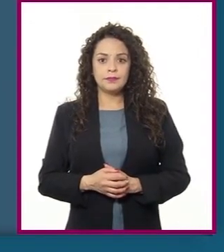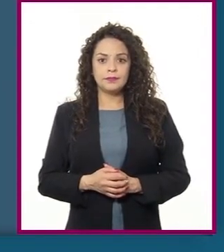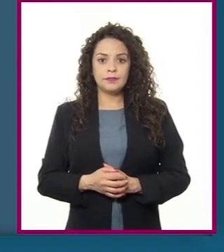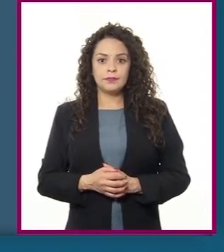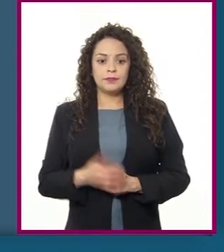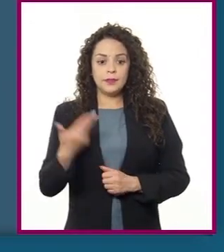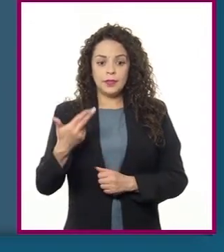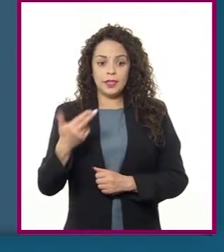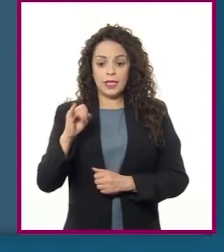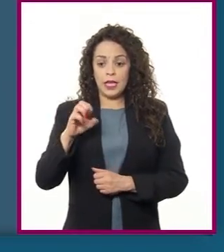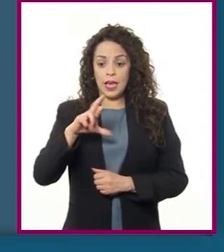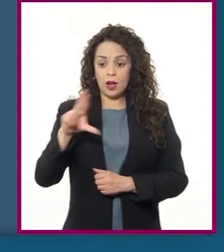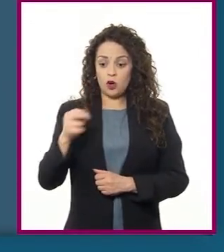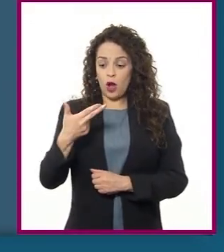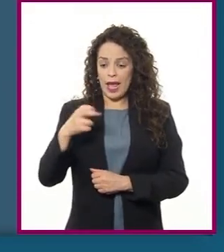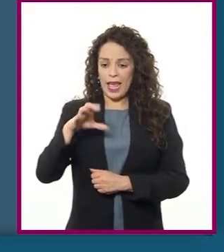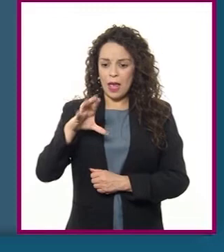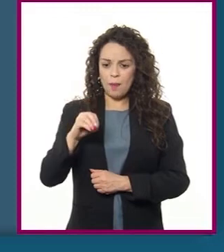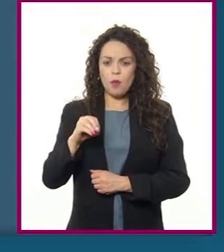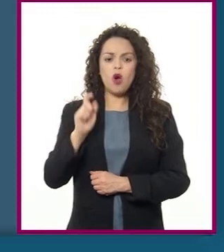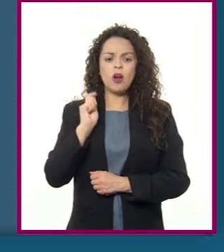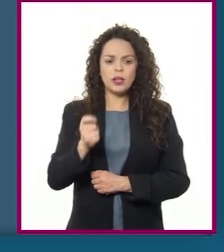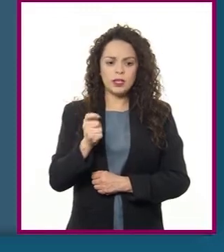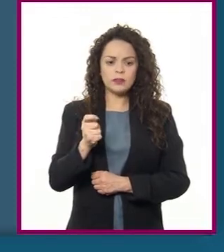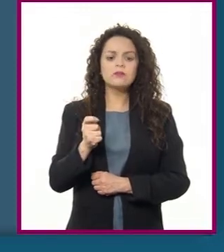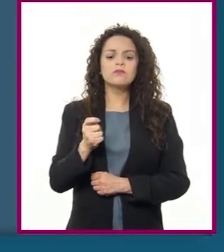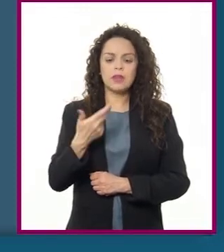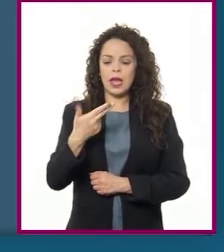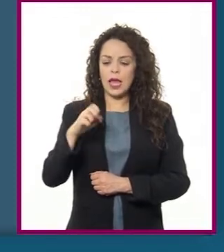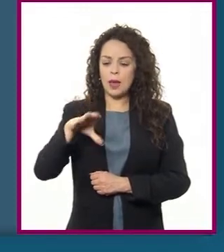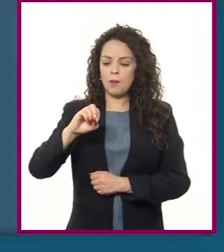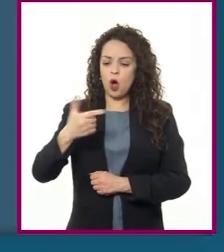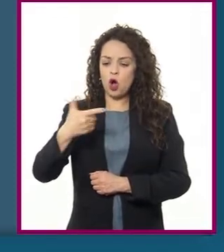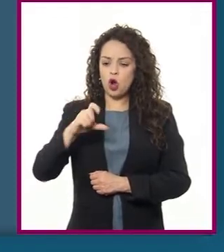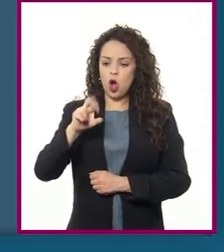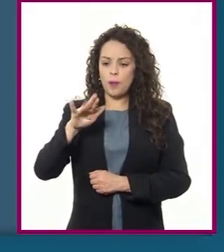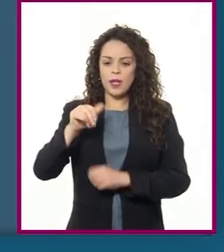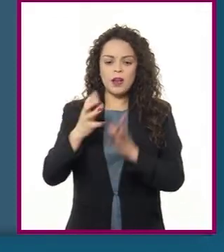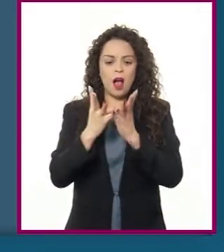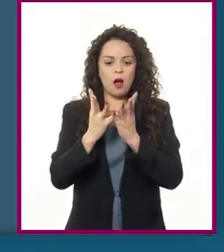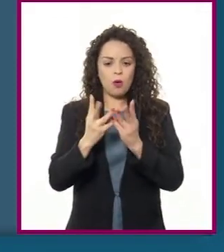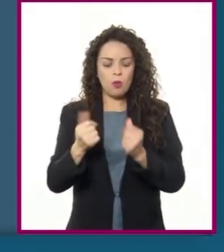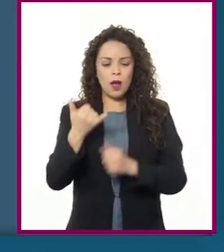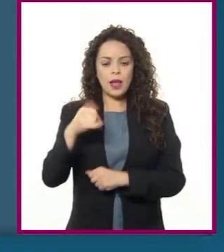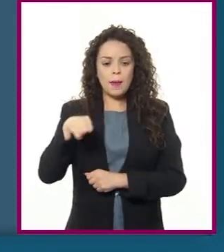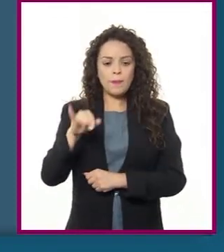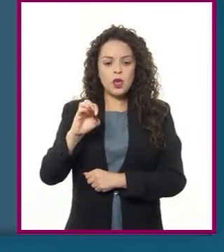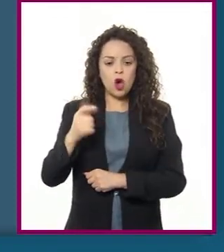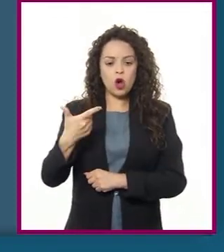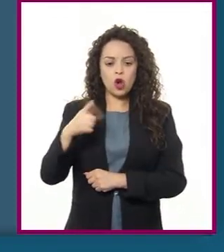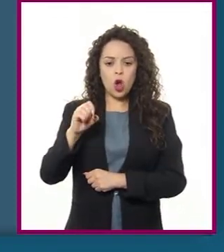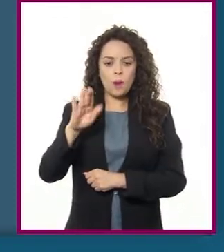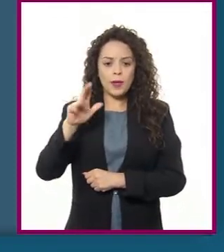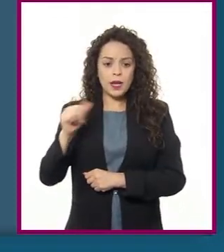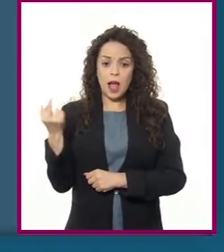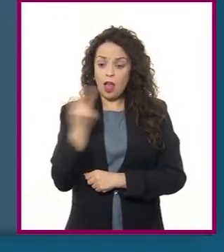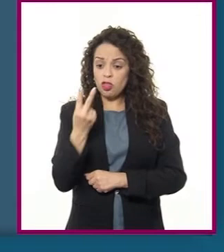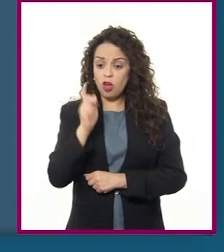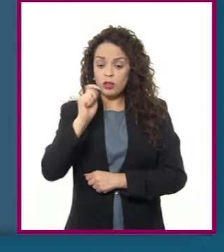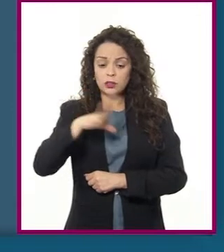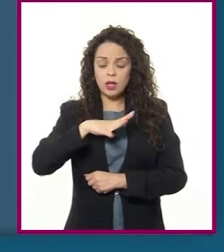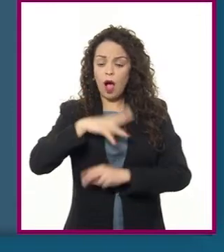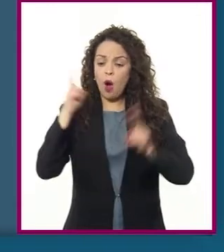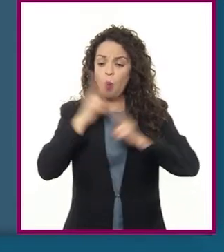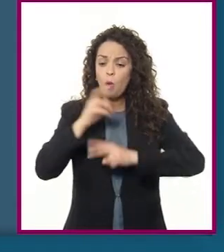El hierro hemo se genera por la degradación de la hemoglobina y de la mioglobina. Ambas son proteínas transportadoras de